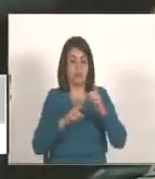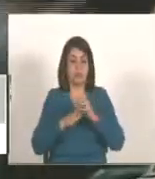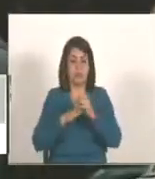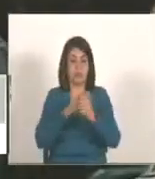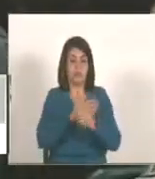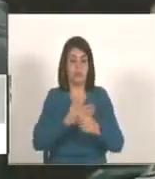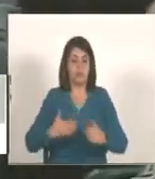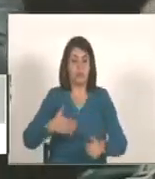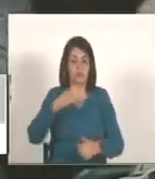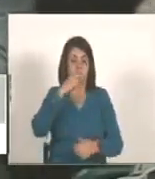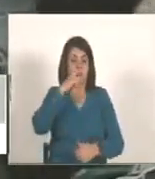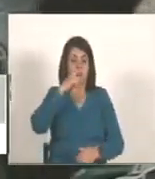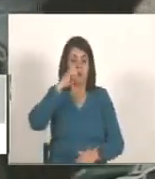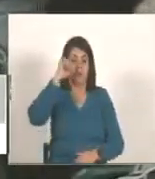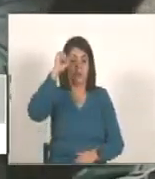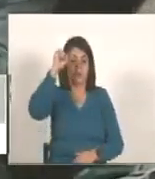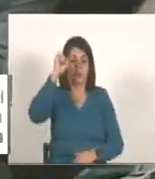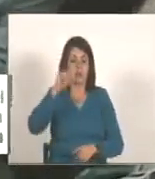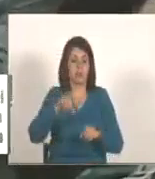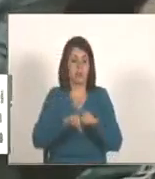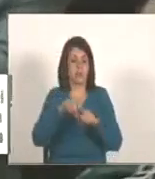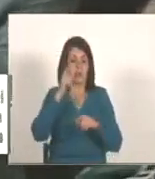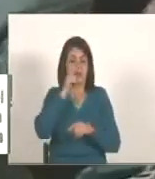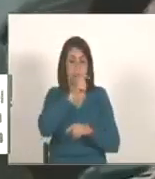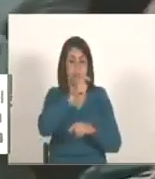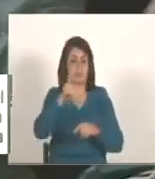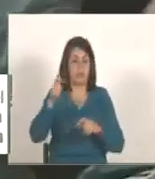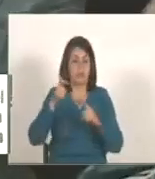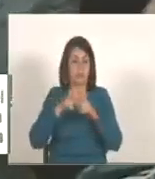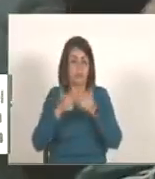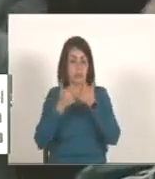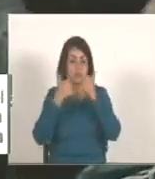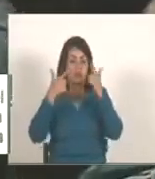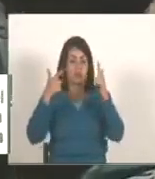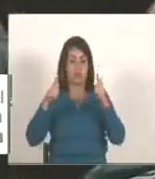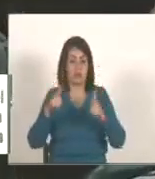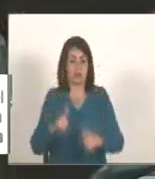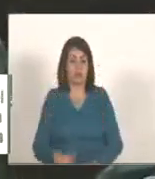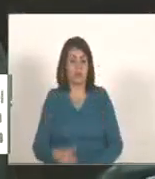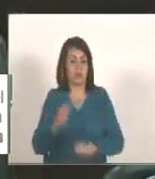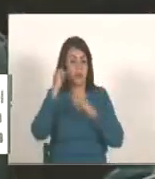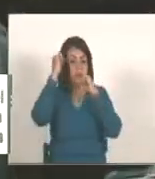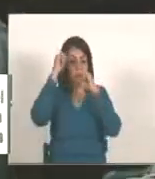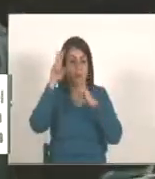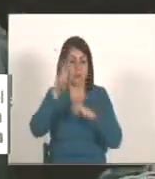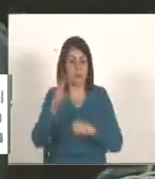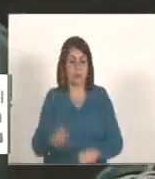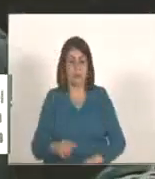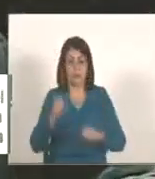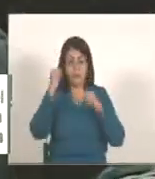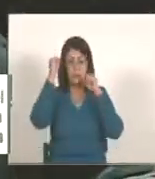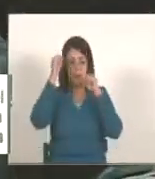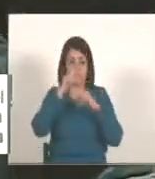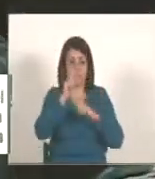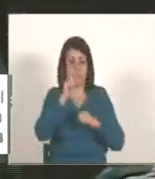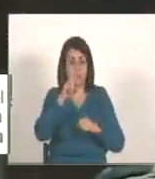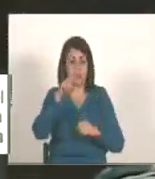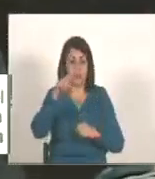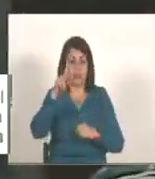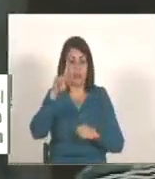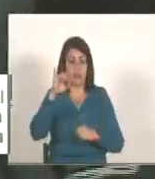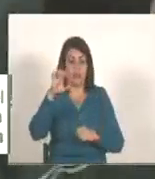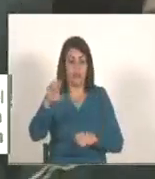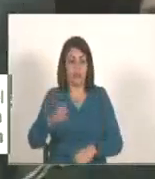el presidente Nicolás Maduro y con un pueblo libre y soberano. ¡Viva Venezuela! ¡Viva Turquía!